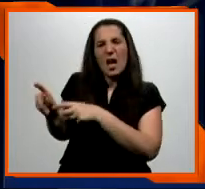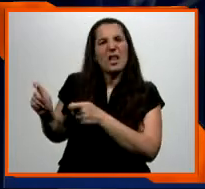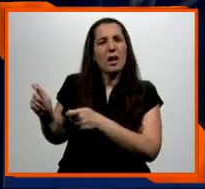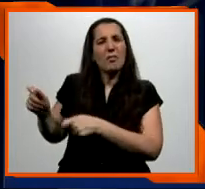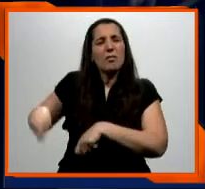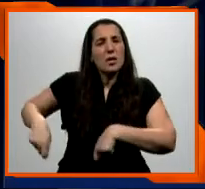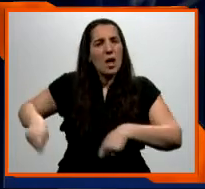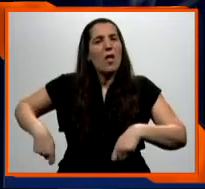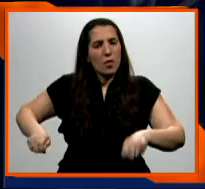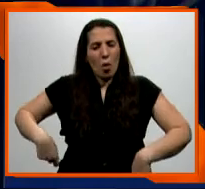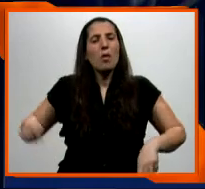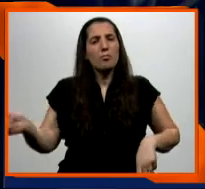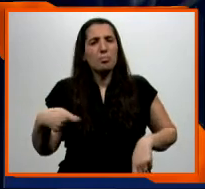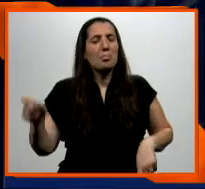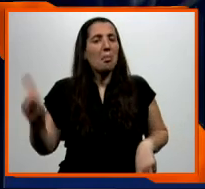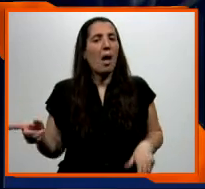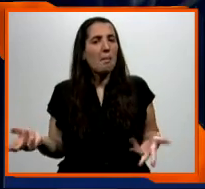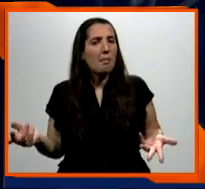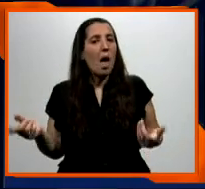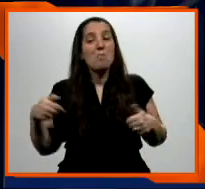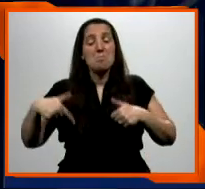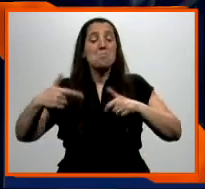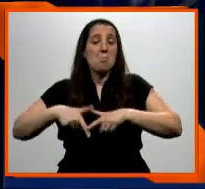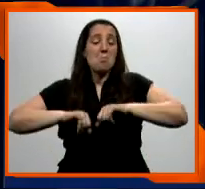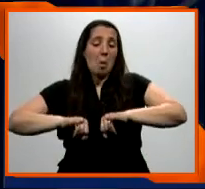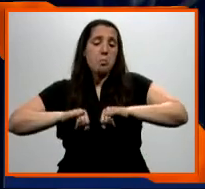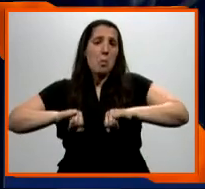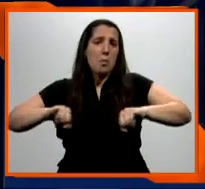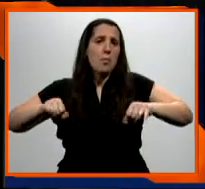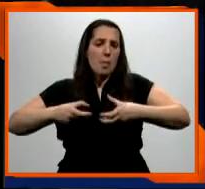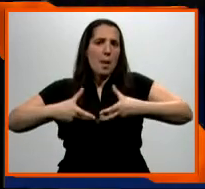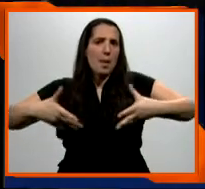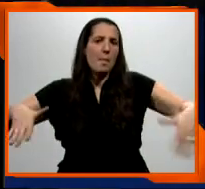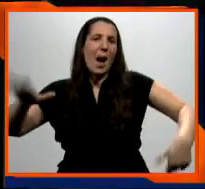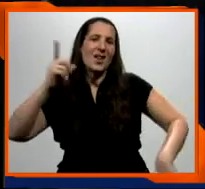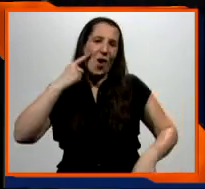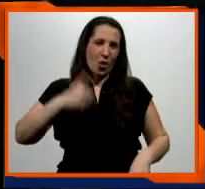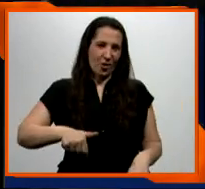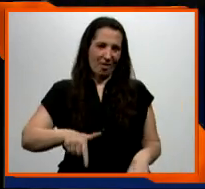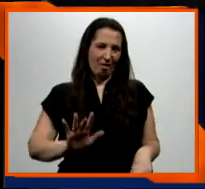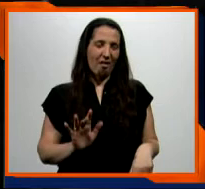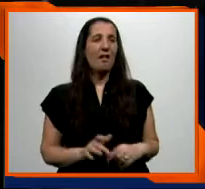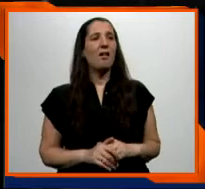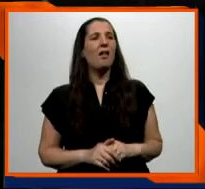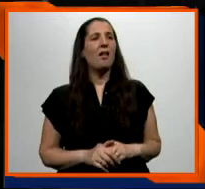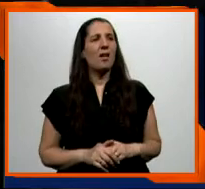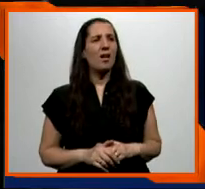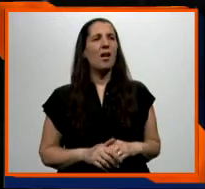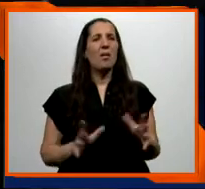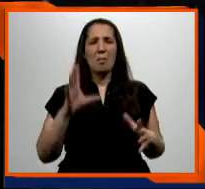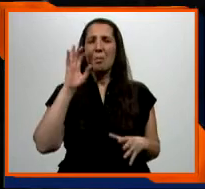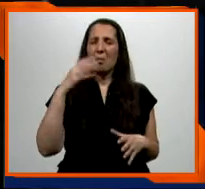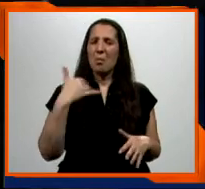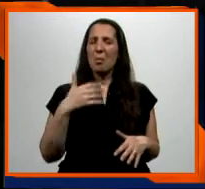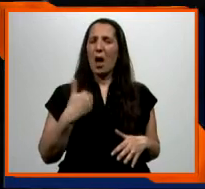lo conocemos mucho más, pero es impresionante el trabajo que está haciendo. Y son muchos más los que están por detrás. Sí, de hecho, supuesto. En los últimos Juegos Paralímpicos había más